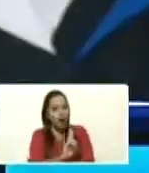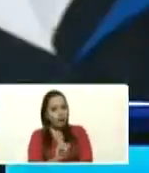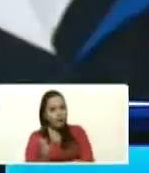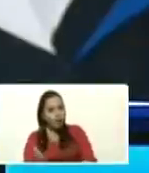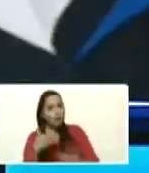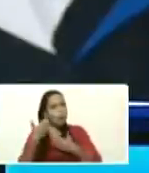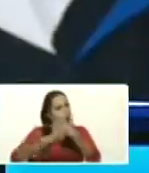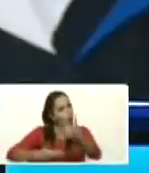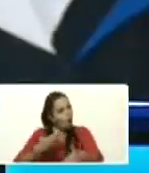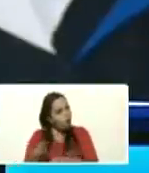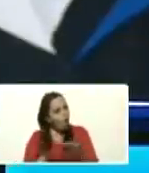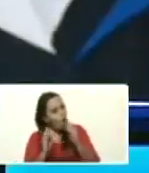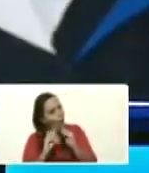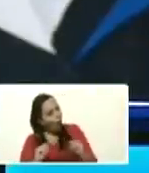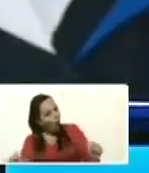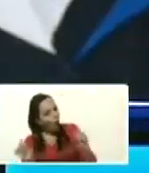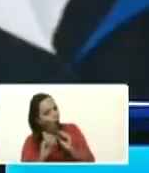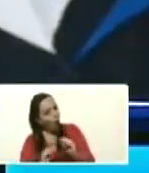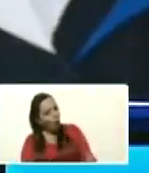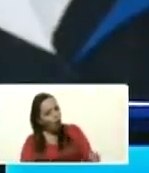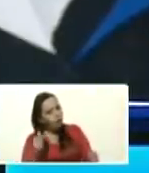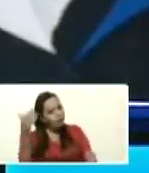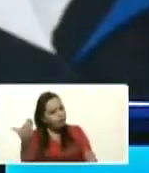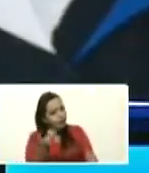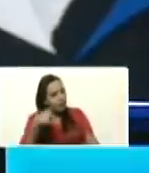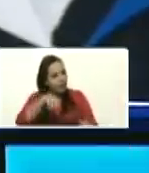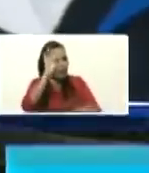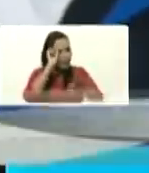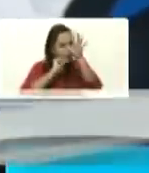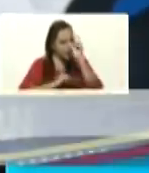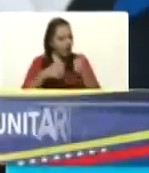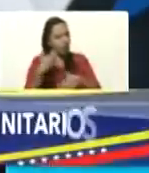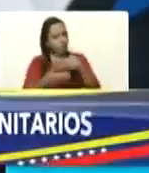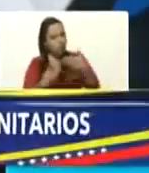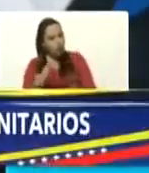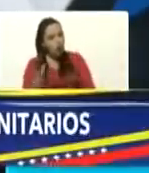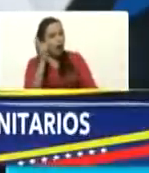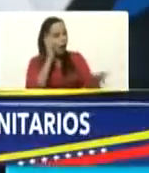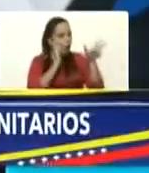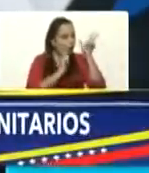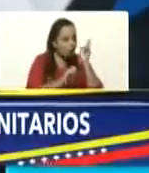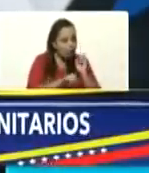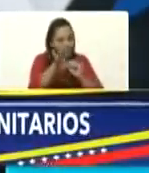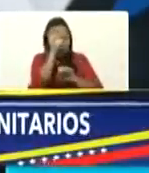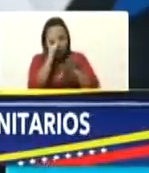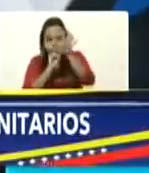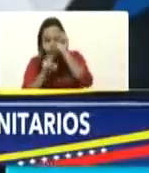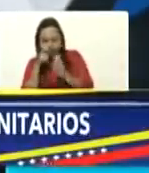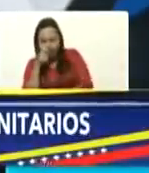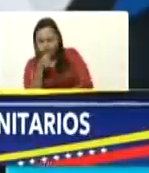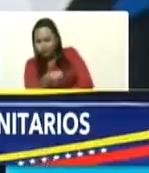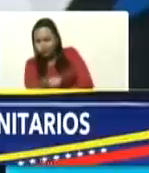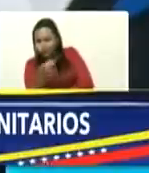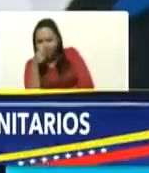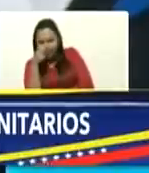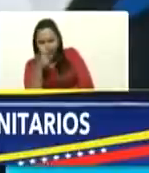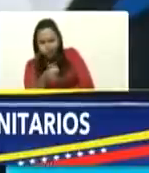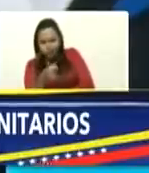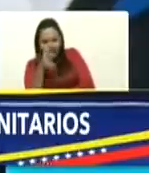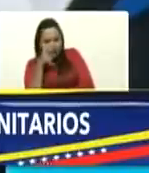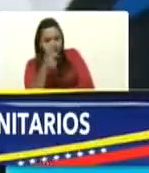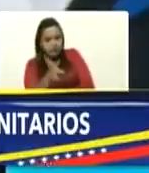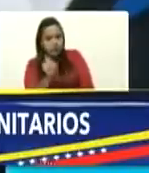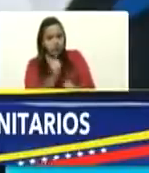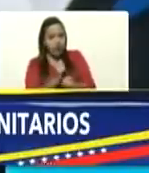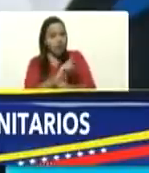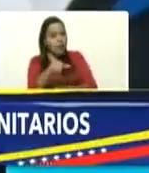a poco, vinimos a aprender, a escuchar, a meter la lupa, y ahora después voy